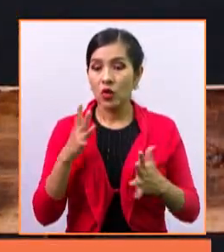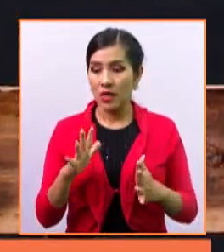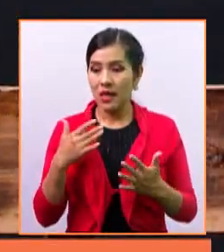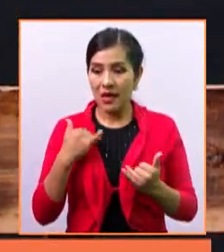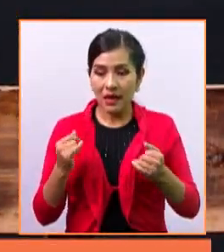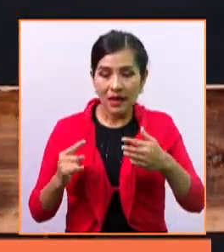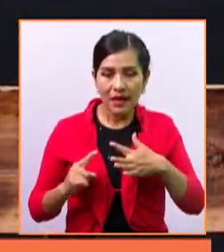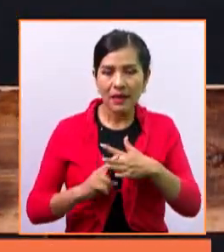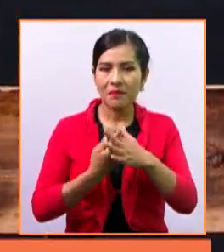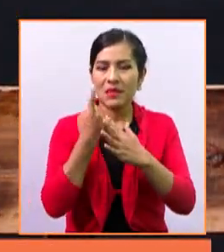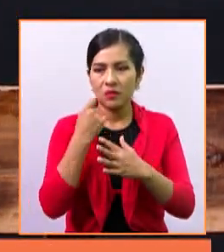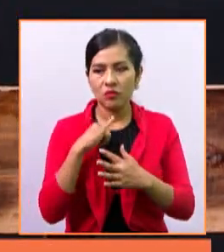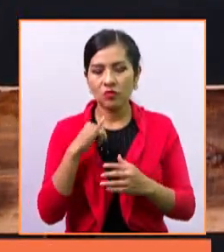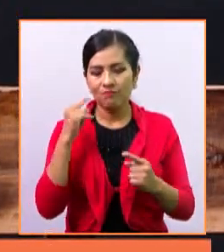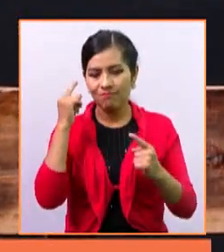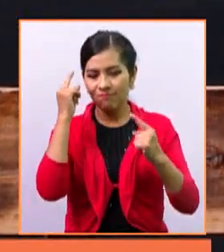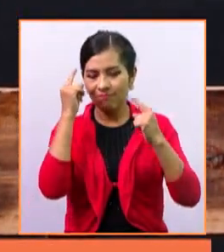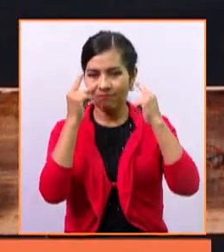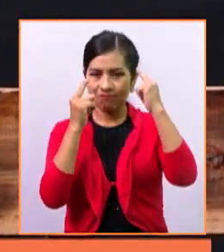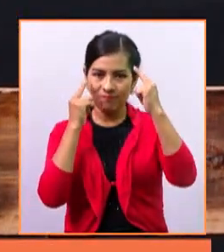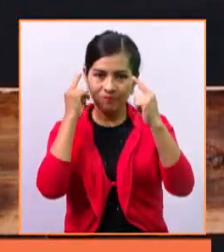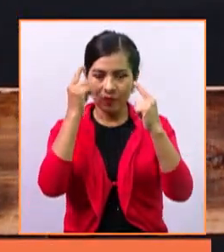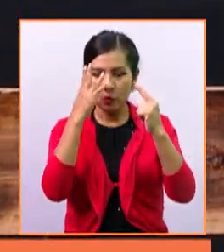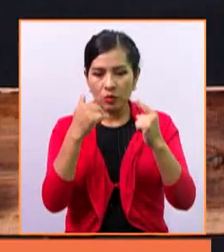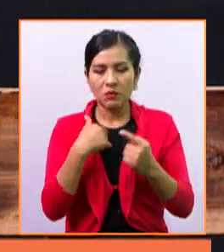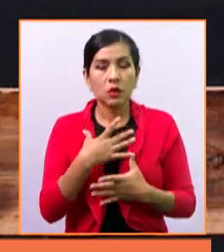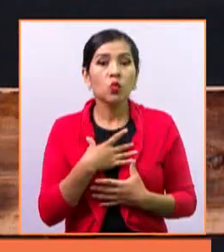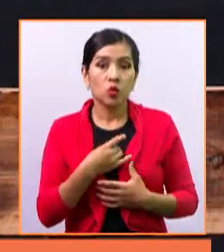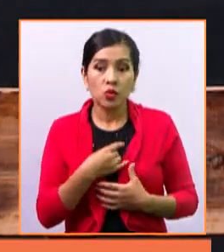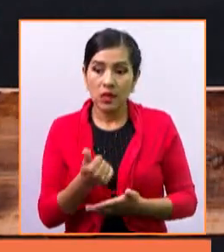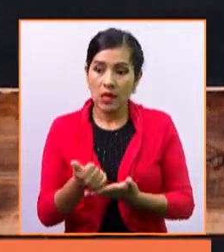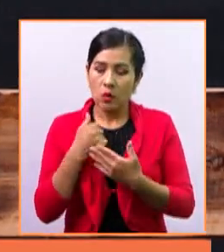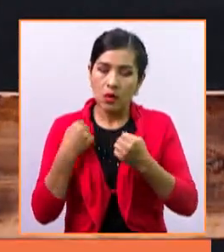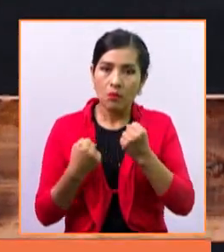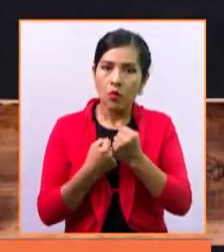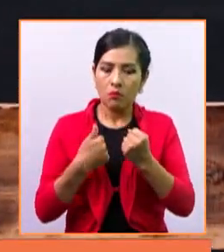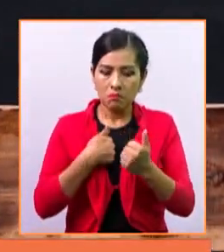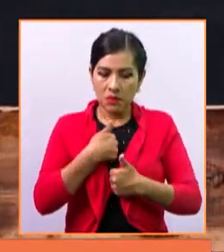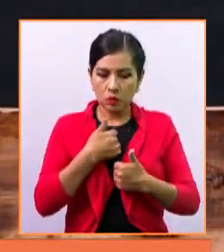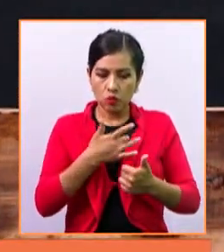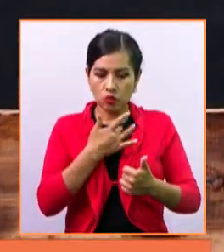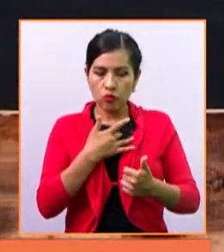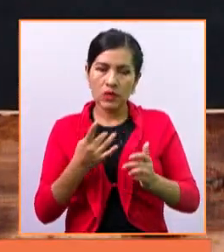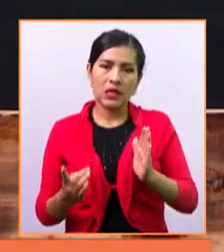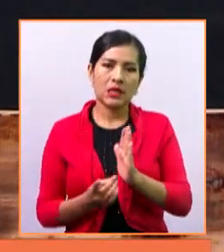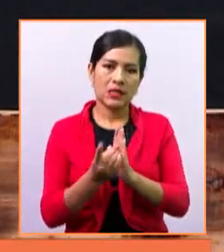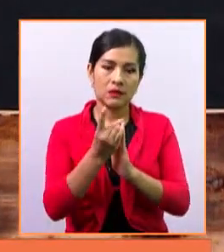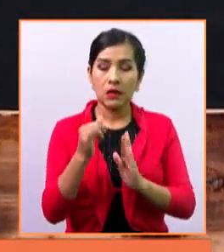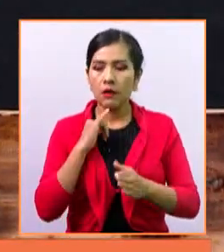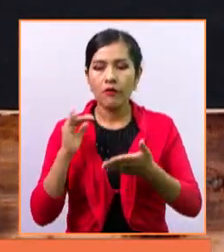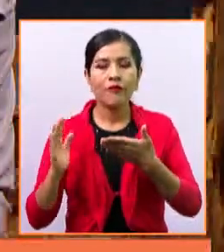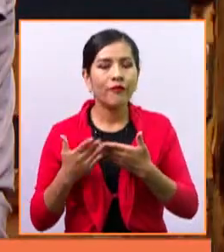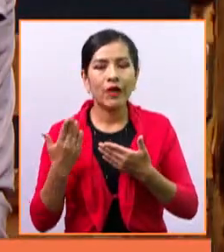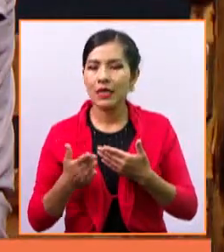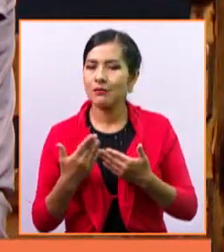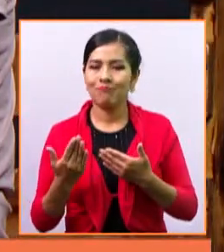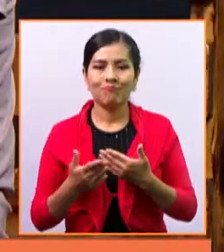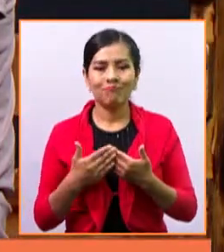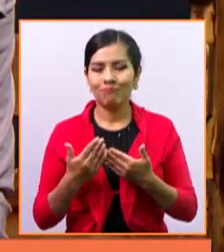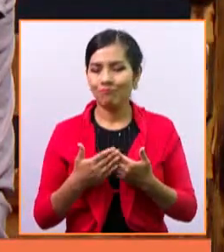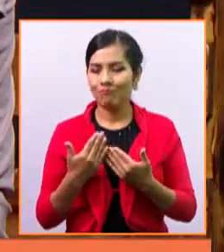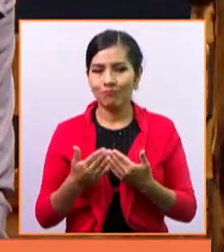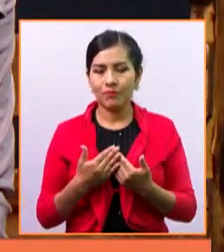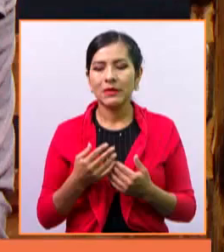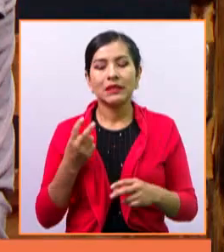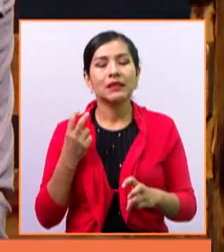considerando por mi desarrollo y todo lo que ha pasado. No fue fácil, la verdad. Fue